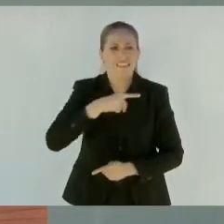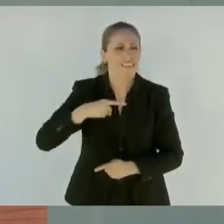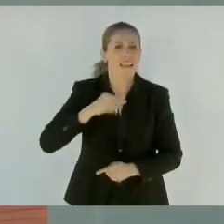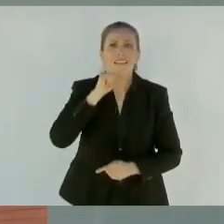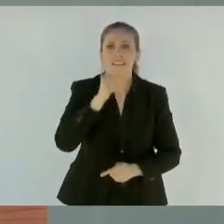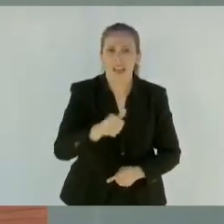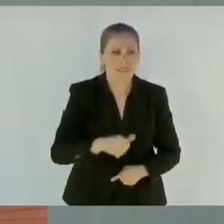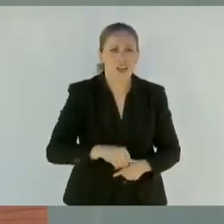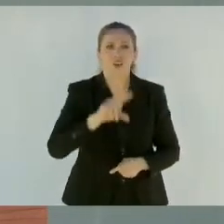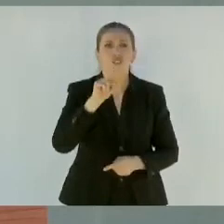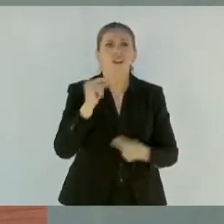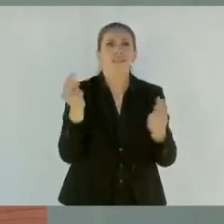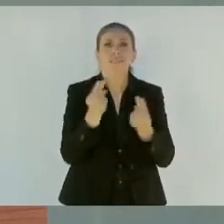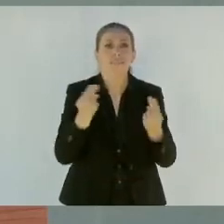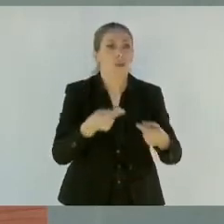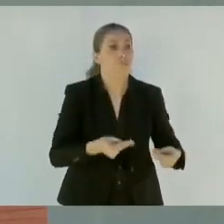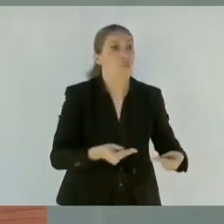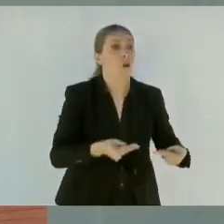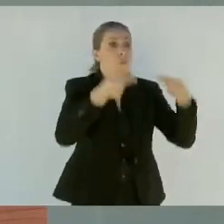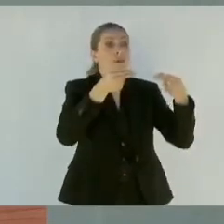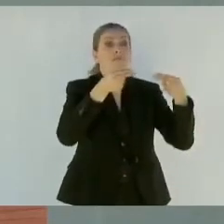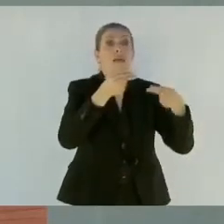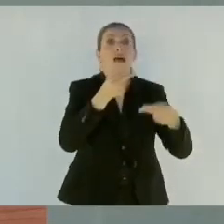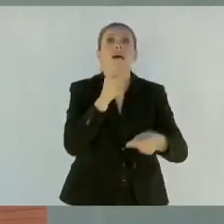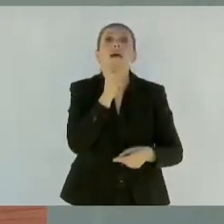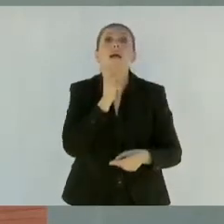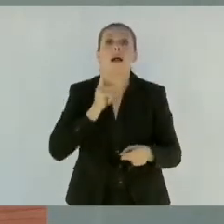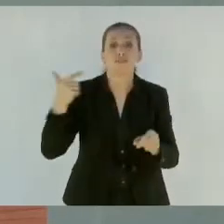no se necesita aumentar los impuestos.